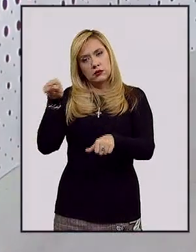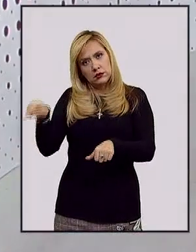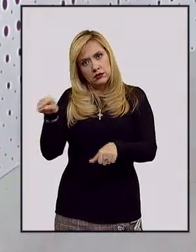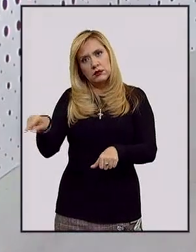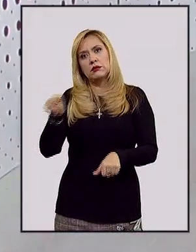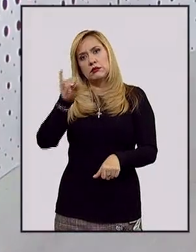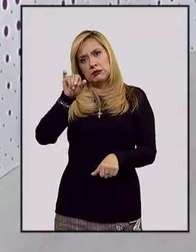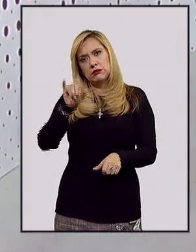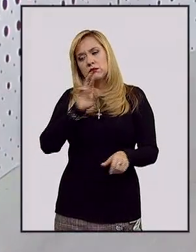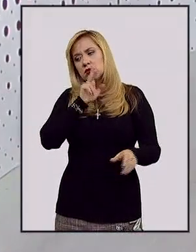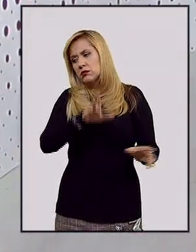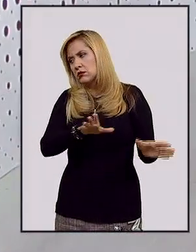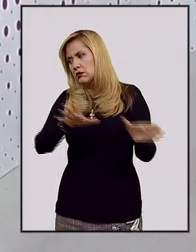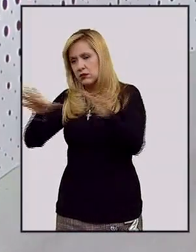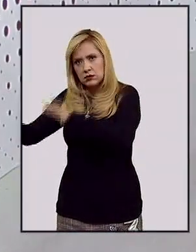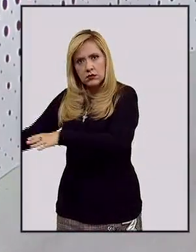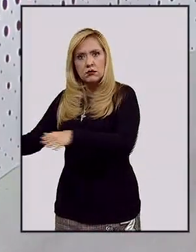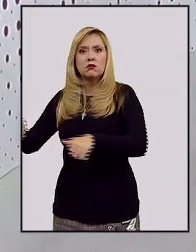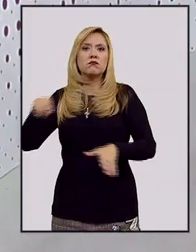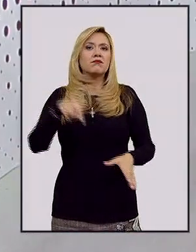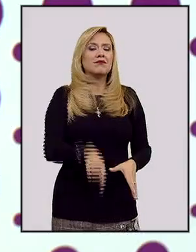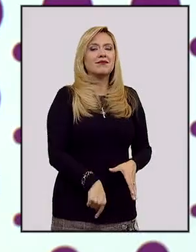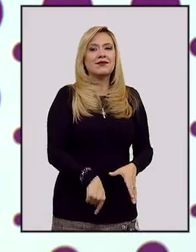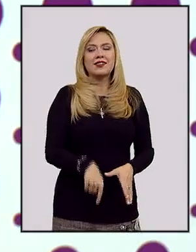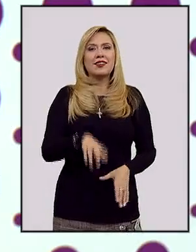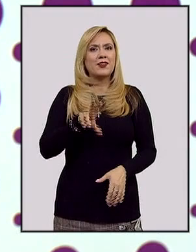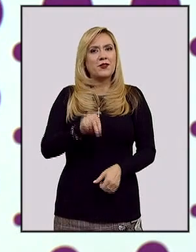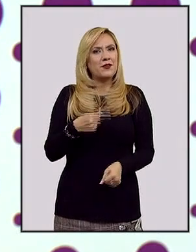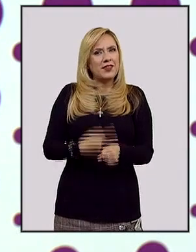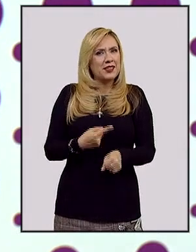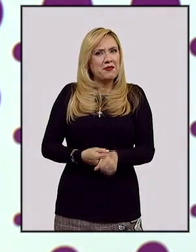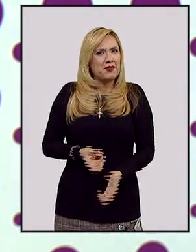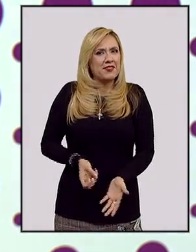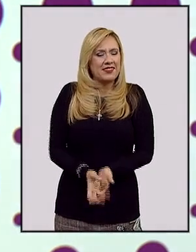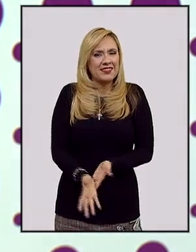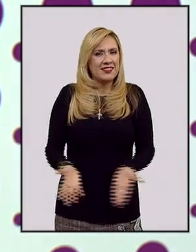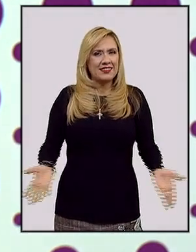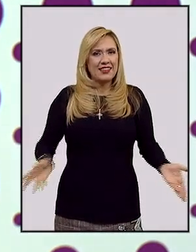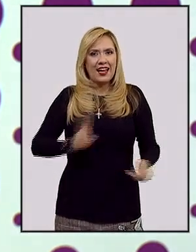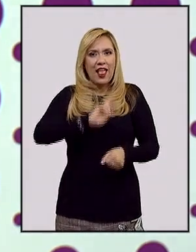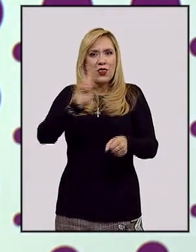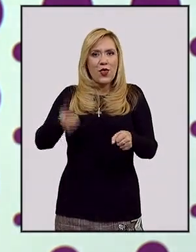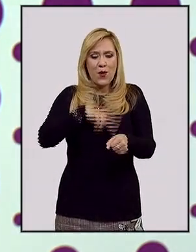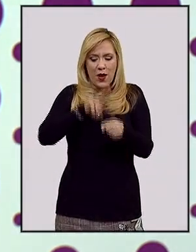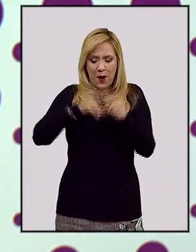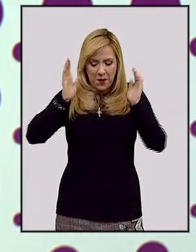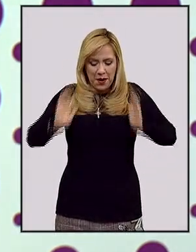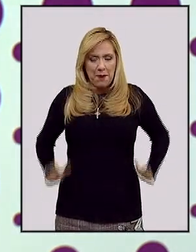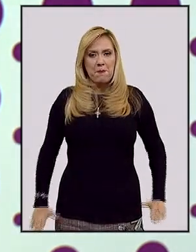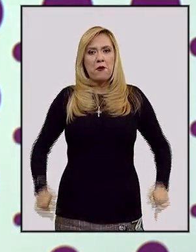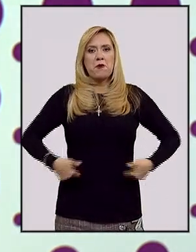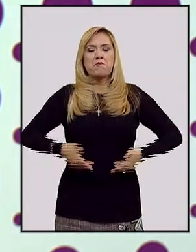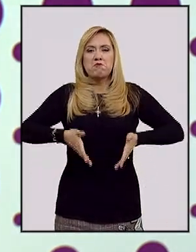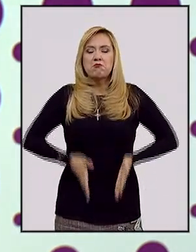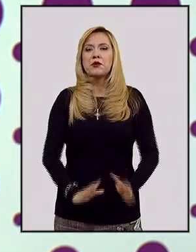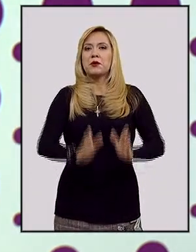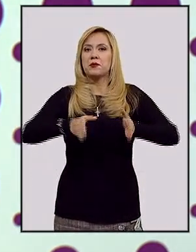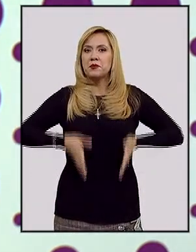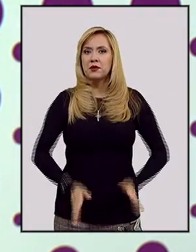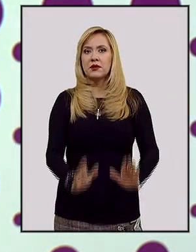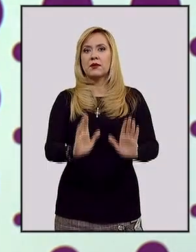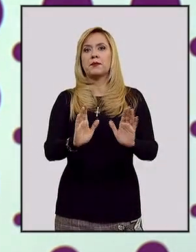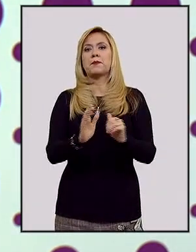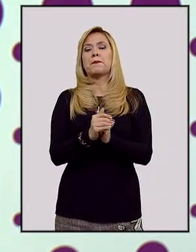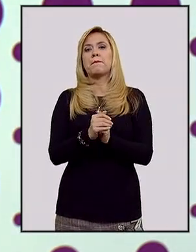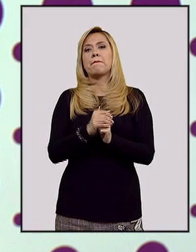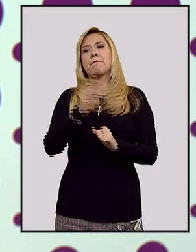sí, médica, pues, claro, ¿no? Pero además aquí también me quedo un poco pensando en la cuestión de cómo atraviesa, y creo